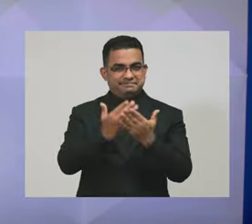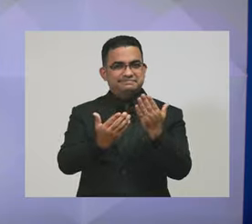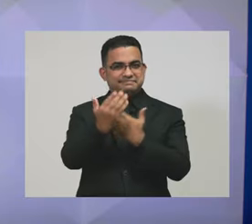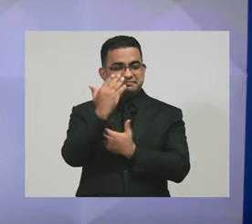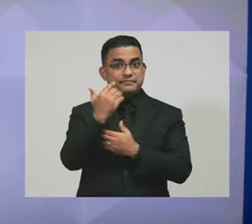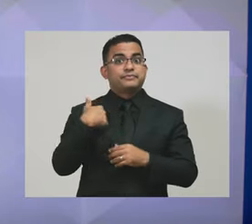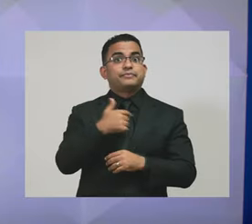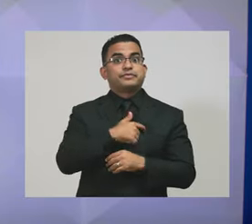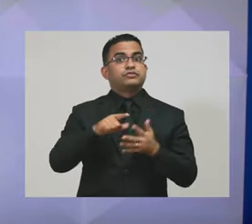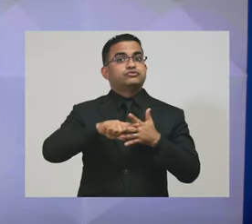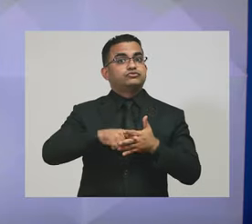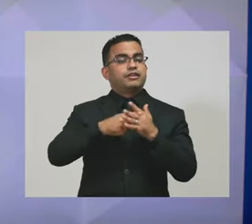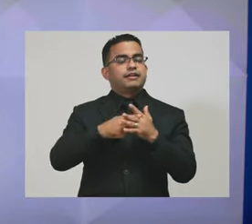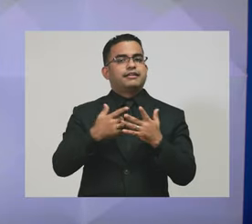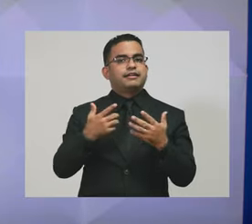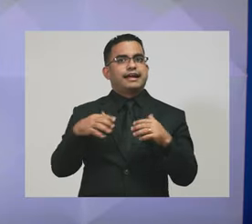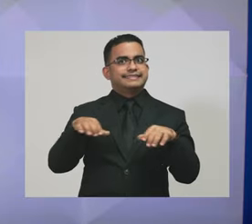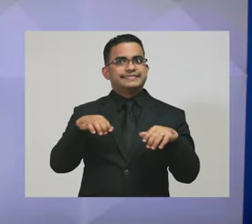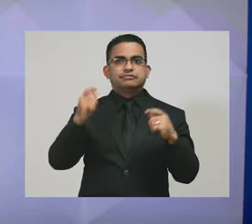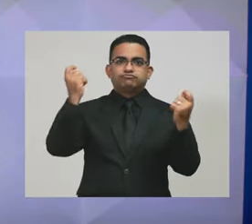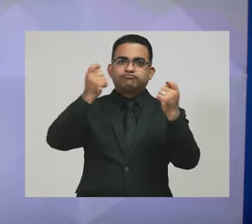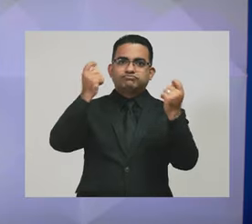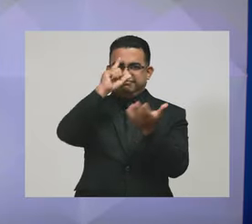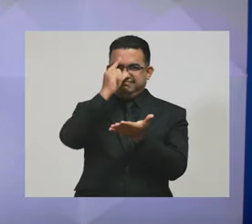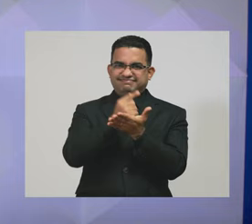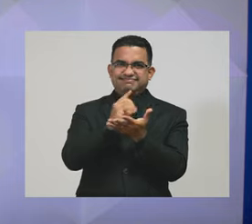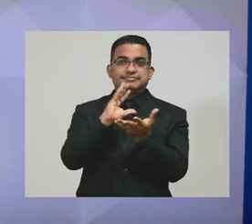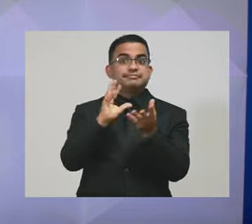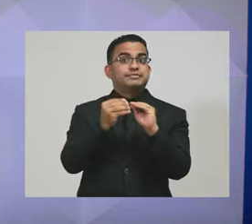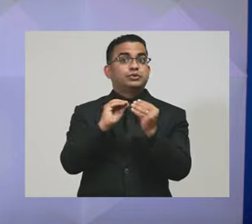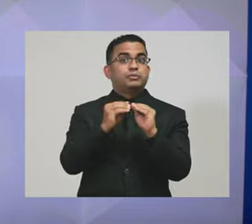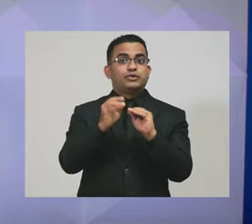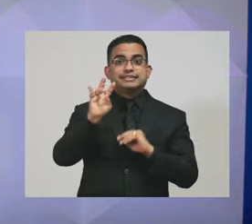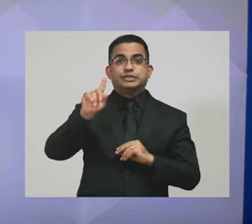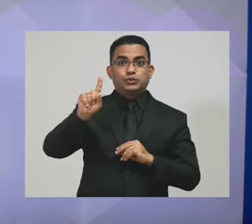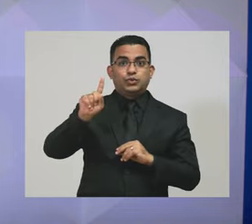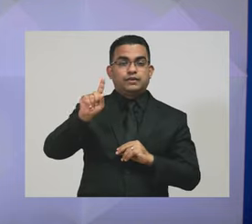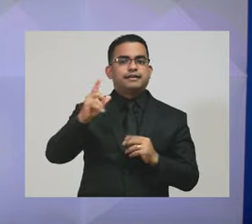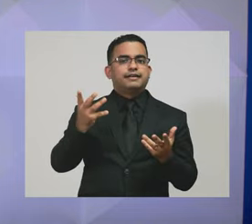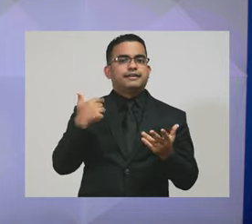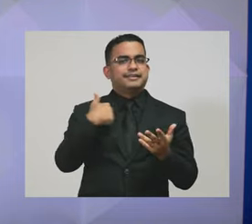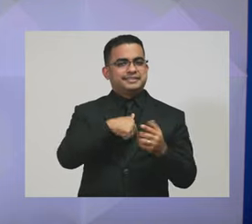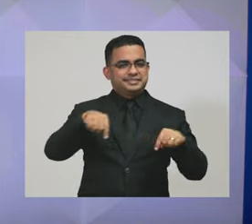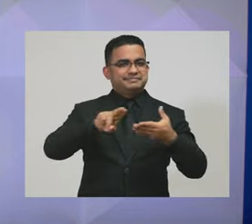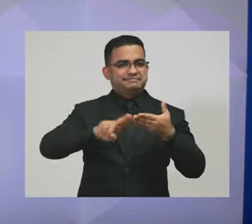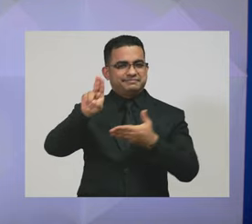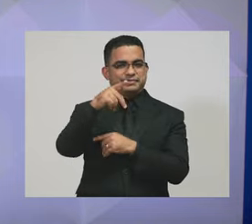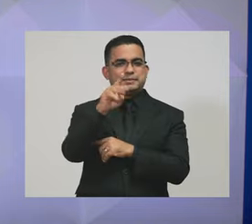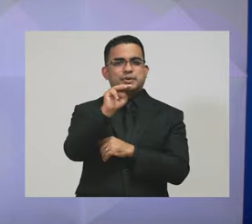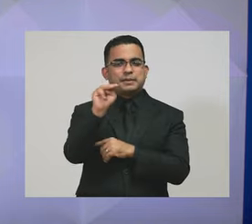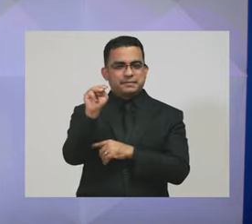señoras y señores buen día damos inicio a la ceremonia de la septuagésima primera graduación extraordinaria